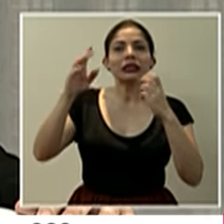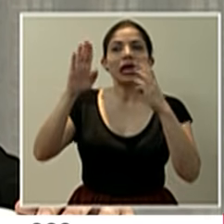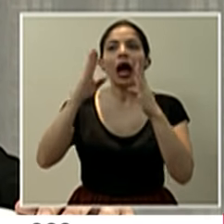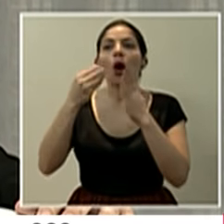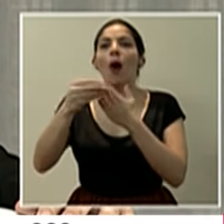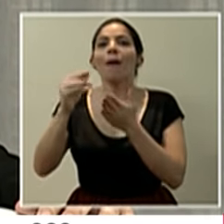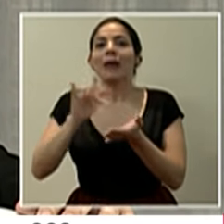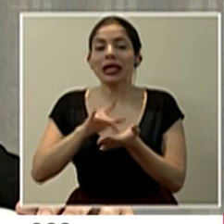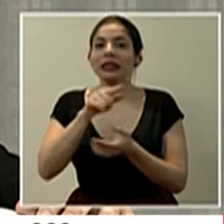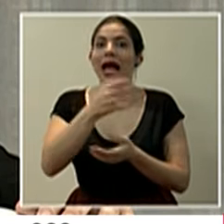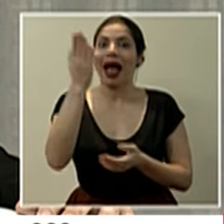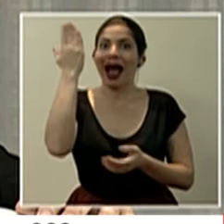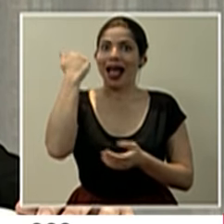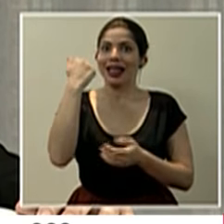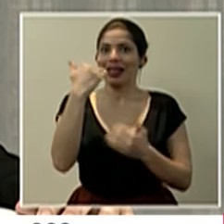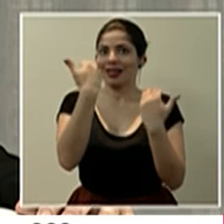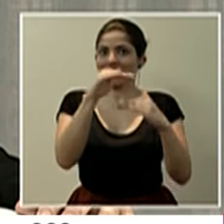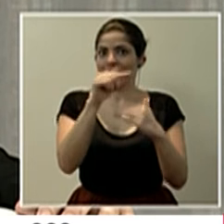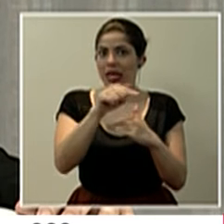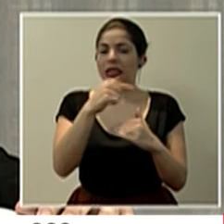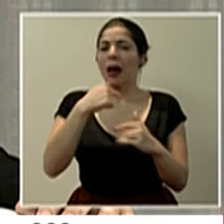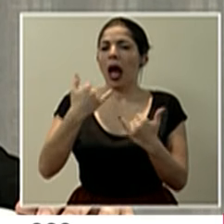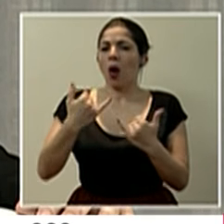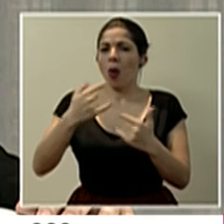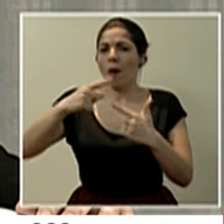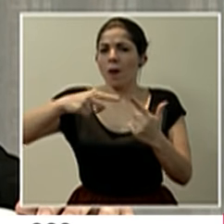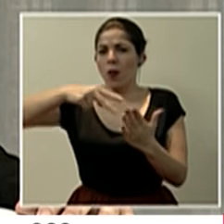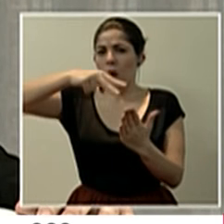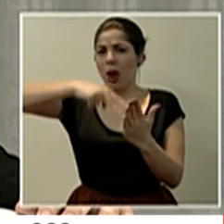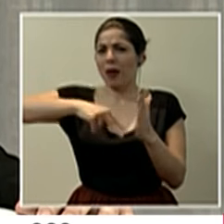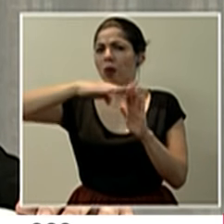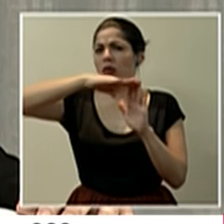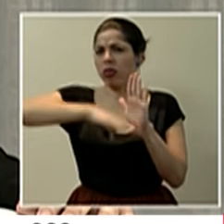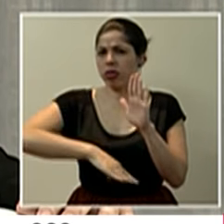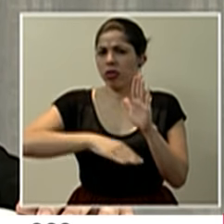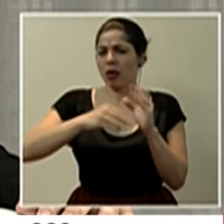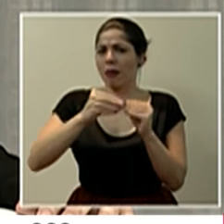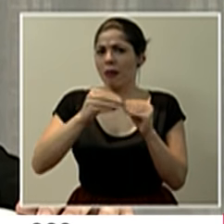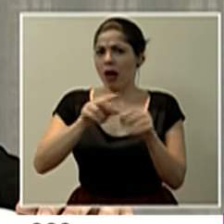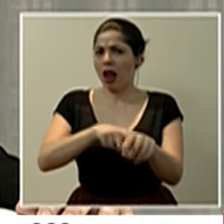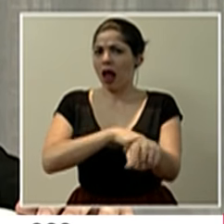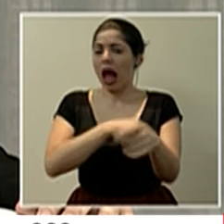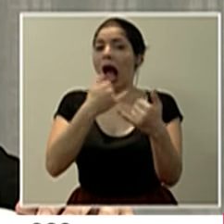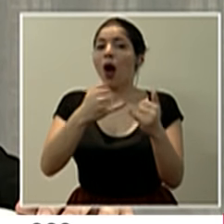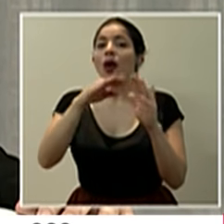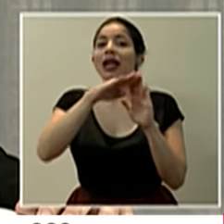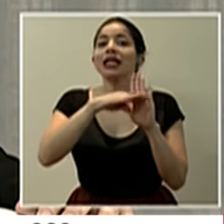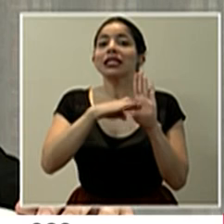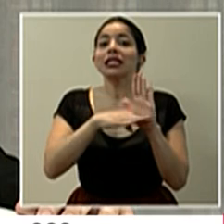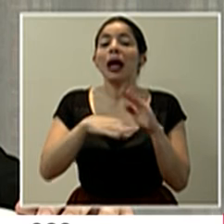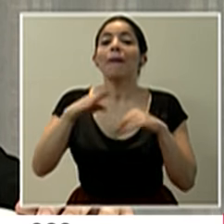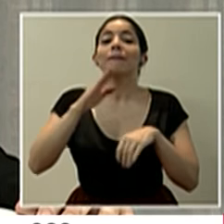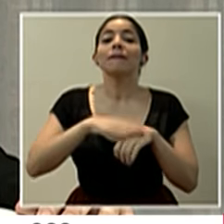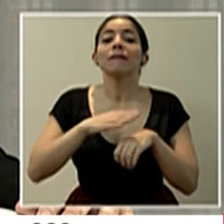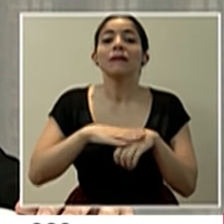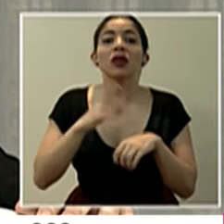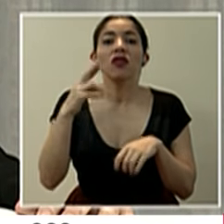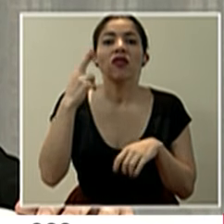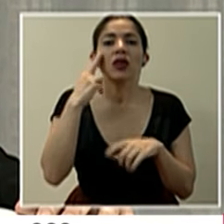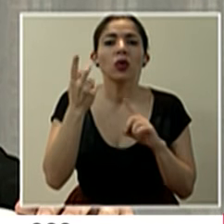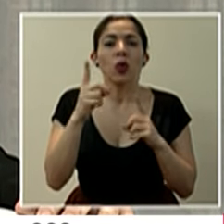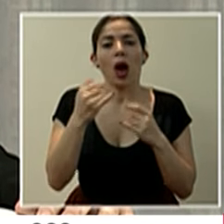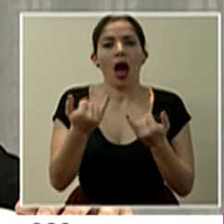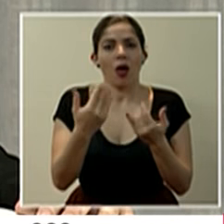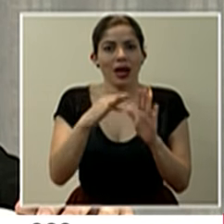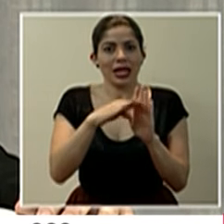compra de medicamentos. Entonces, permítanme leerles algunas porque la lista es extensa. Ahora, la lista se va a publicar en los diferentes